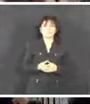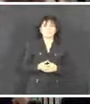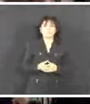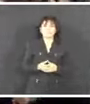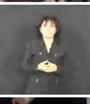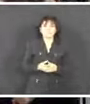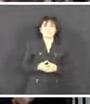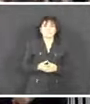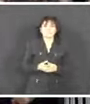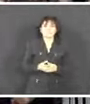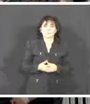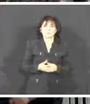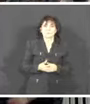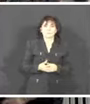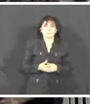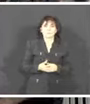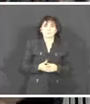Entonces,